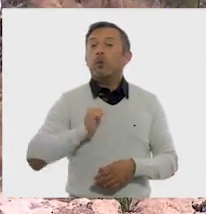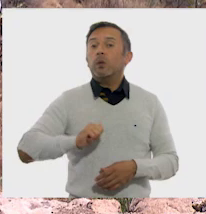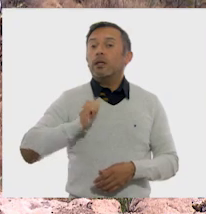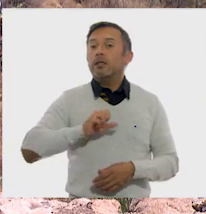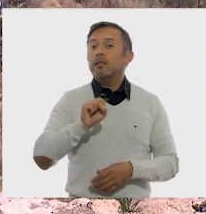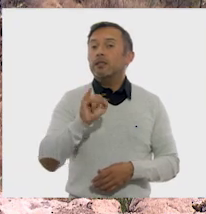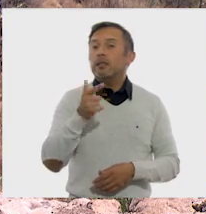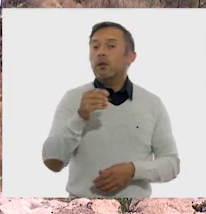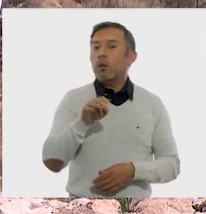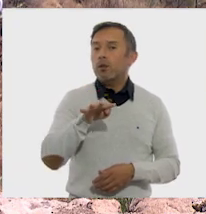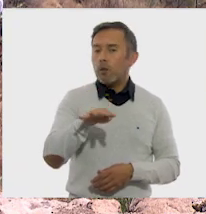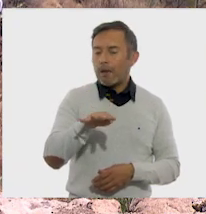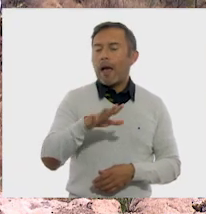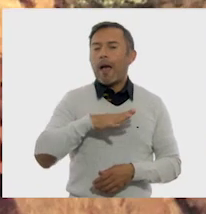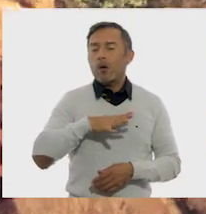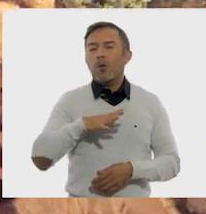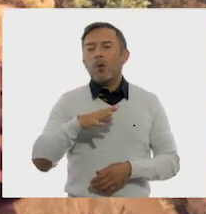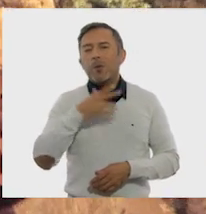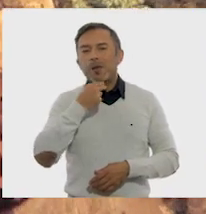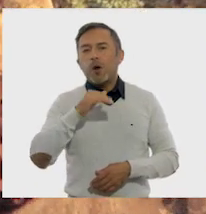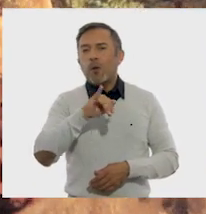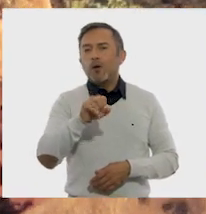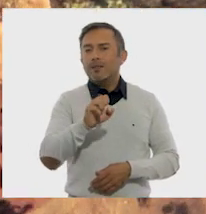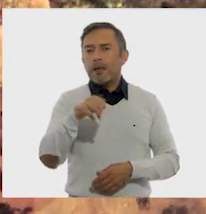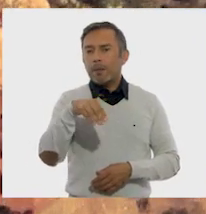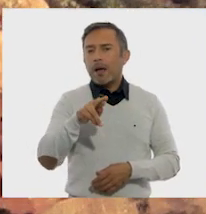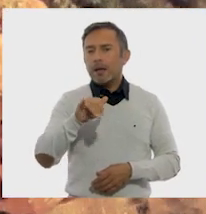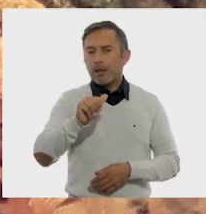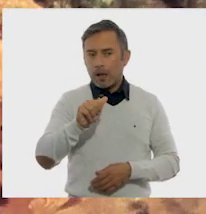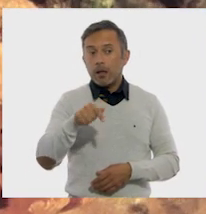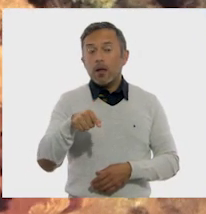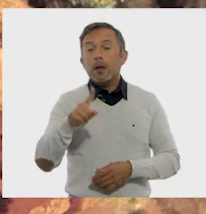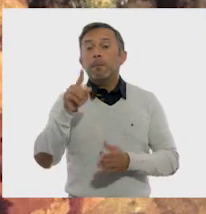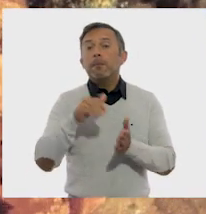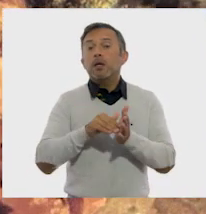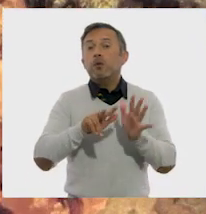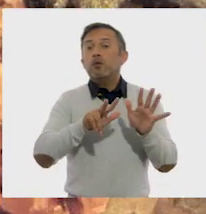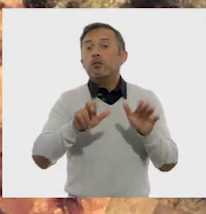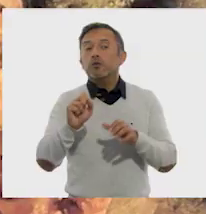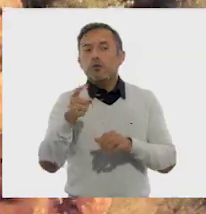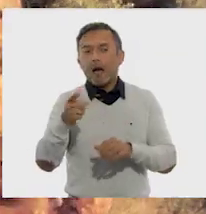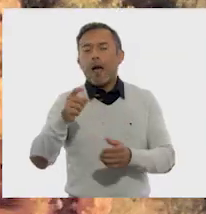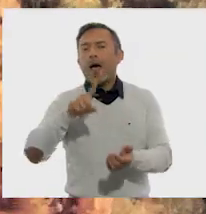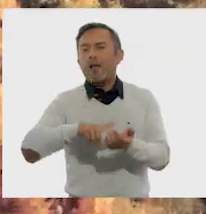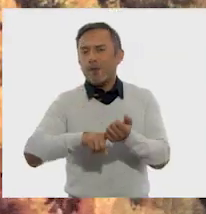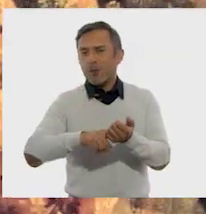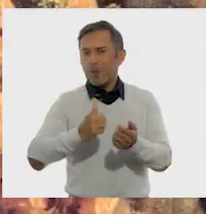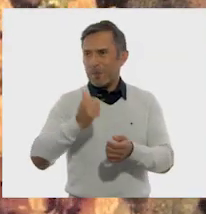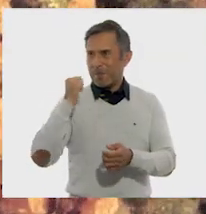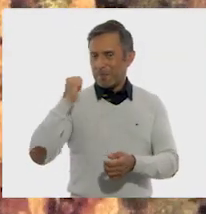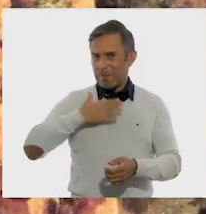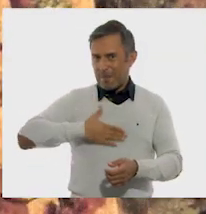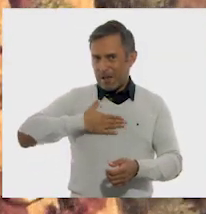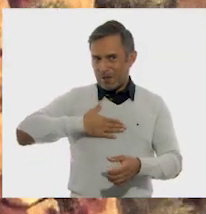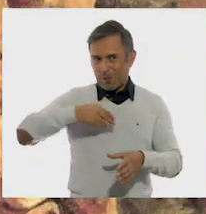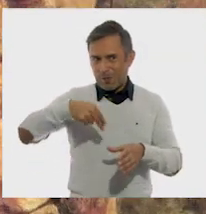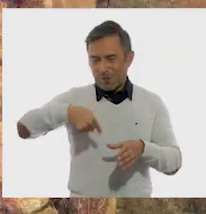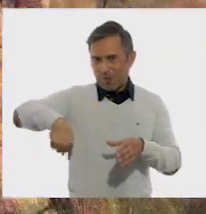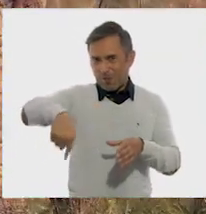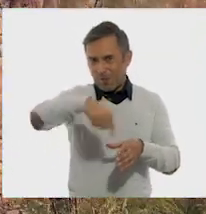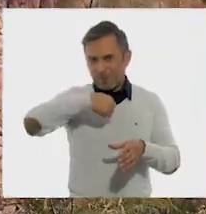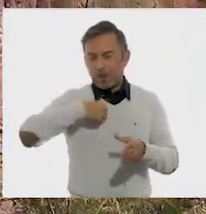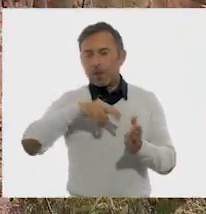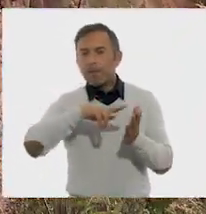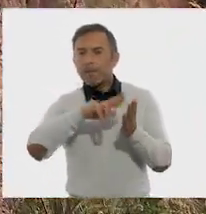que se llama José María Velasco, y en 1861 estuvo parado aquí pintando el baño que tenemos acá atrás. Entonces, por eso es muy muy